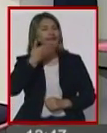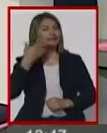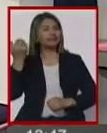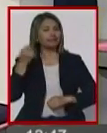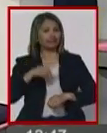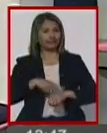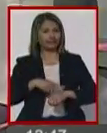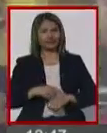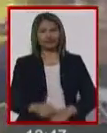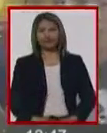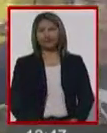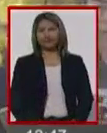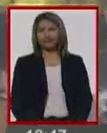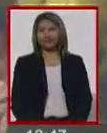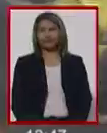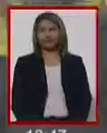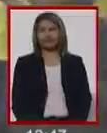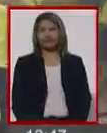momentos.